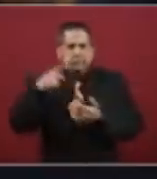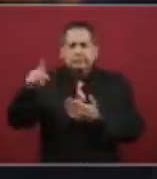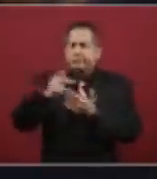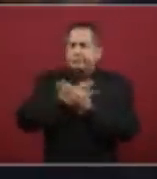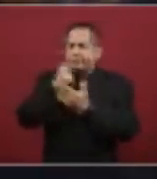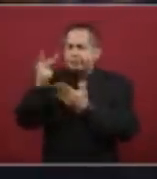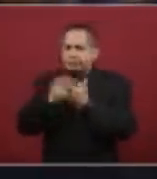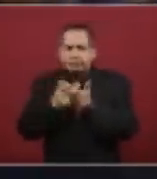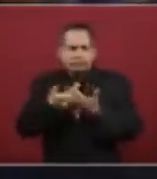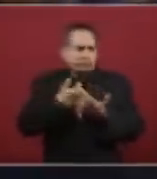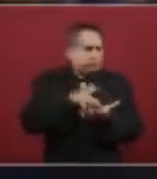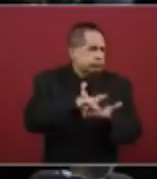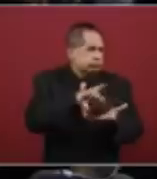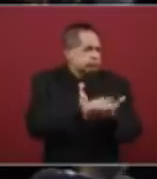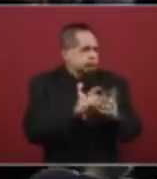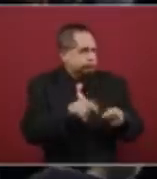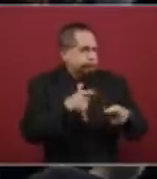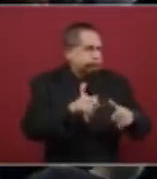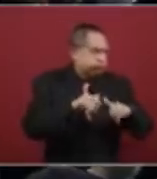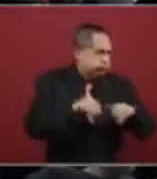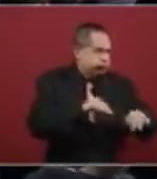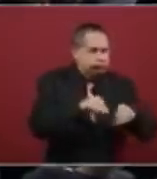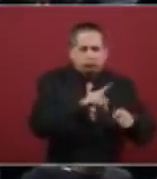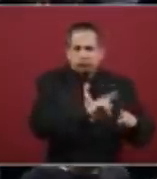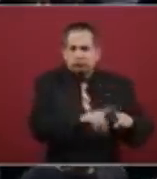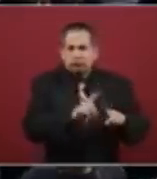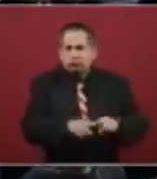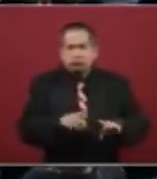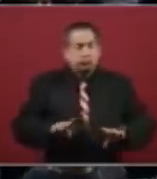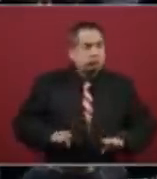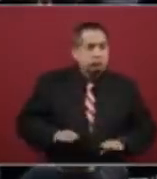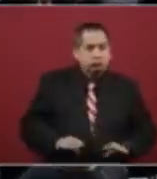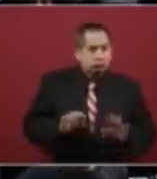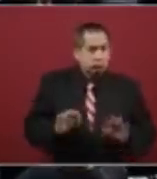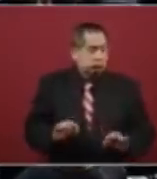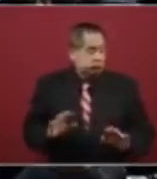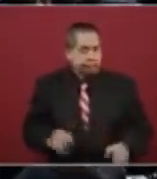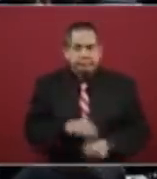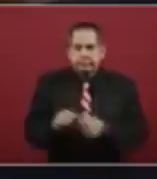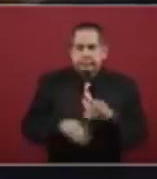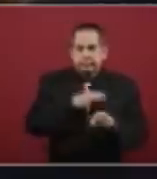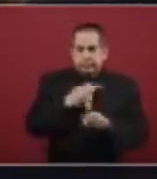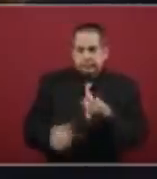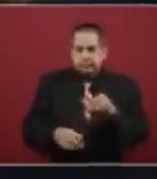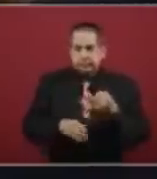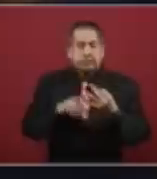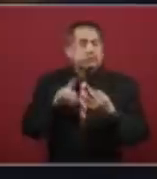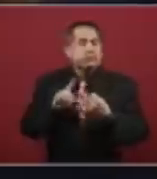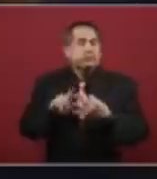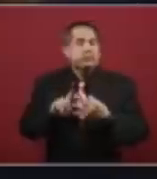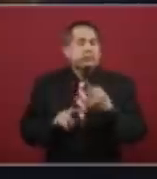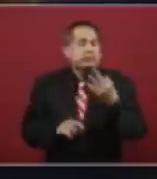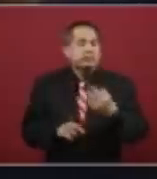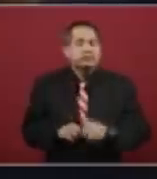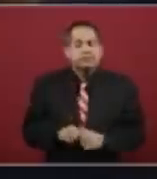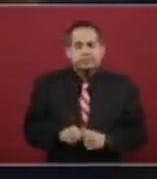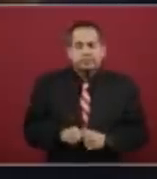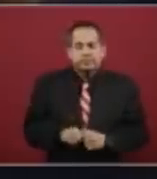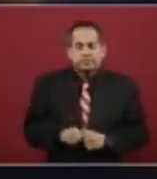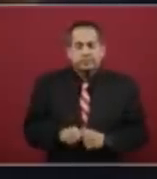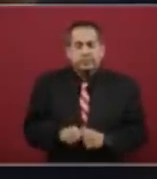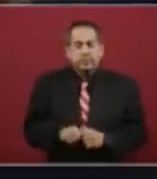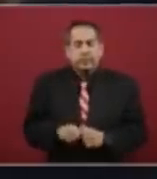manera estos programas, a la gente ya la benefician directamente? Y en la última, señor, ha habido una ola ya